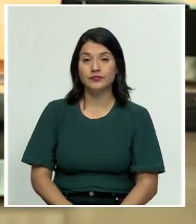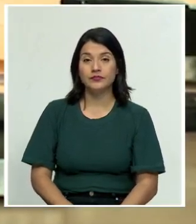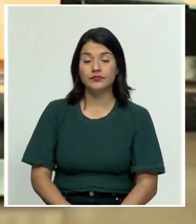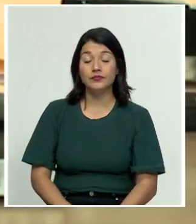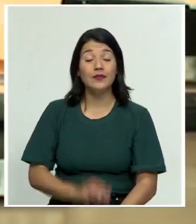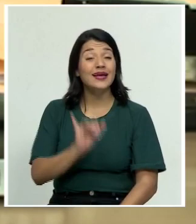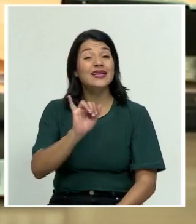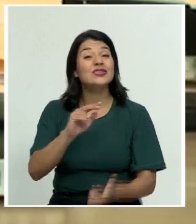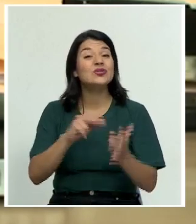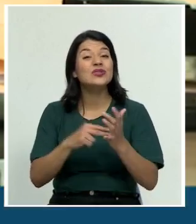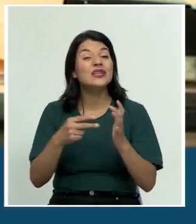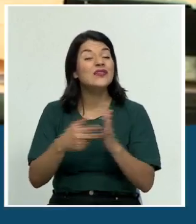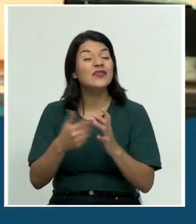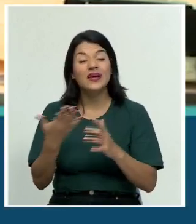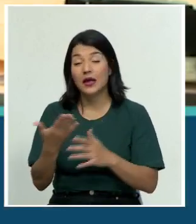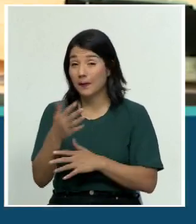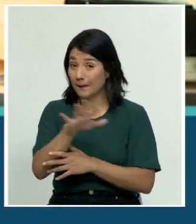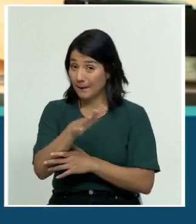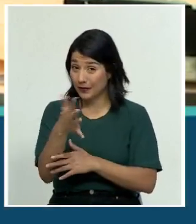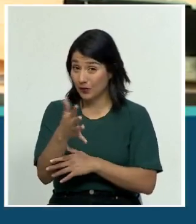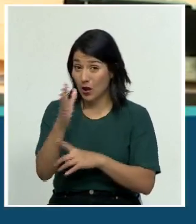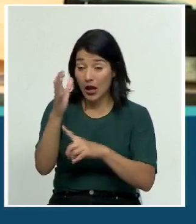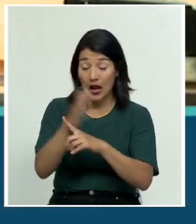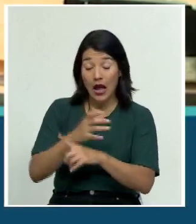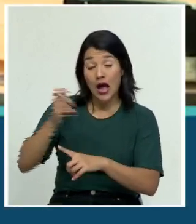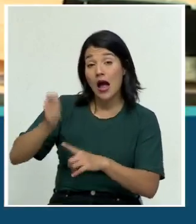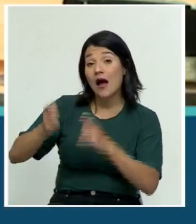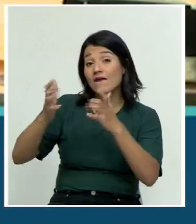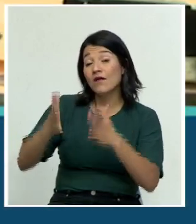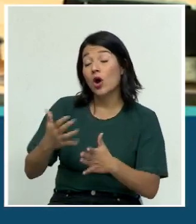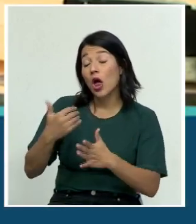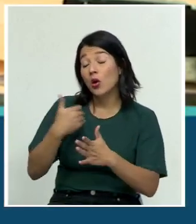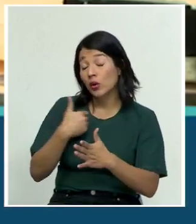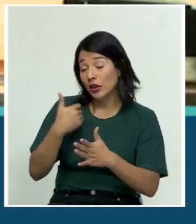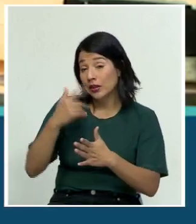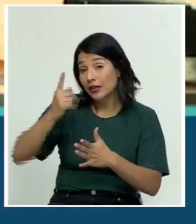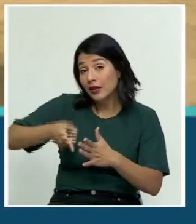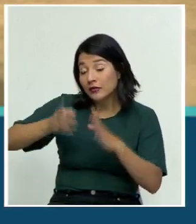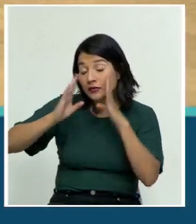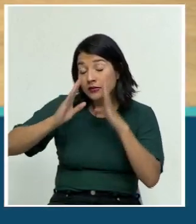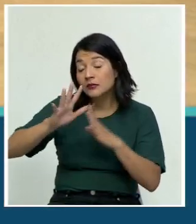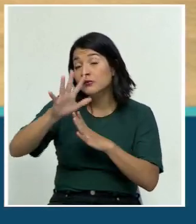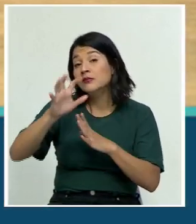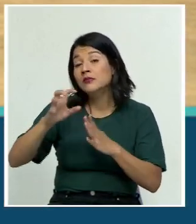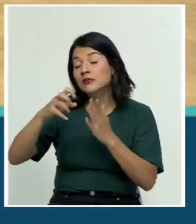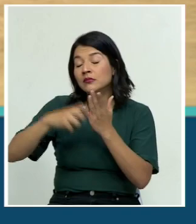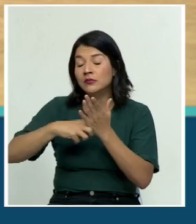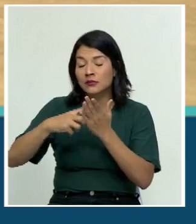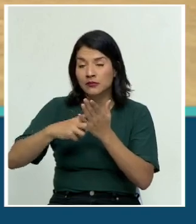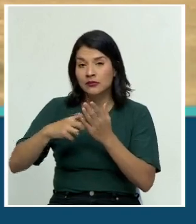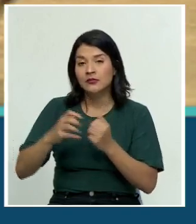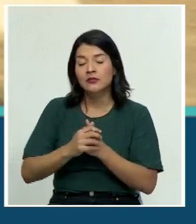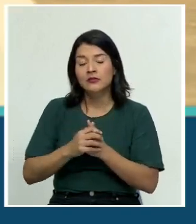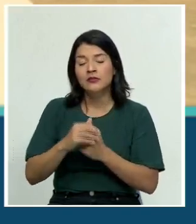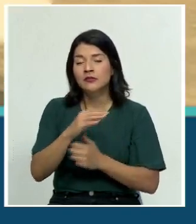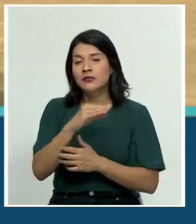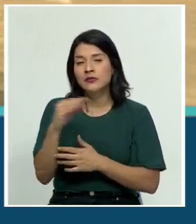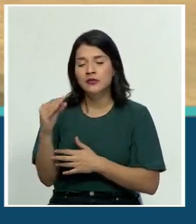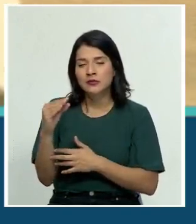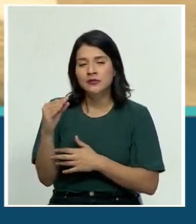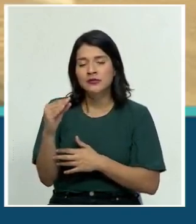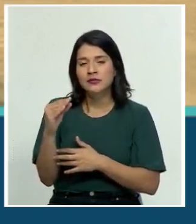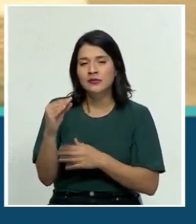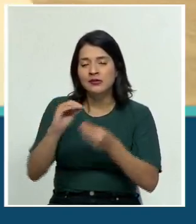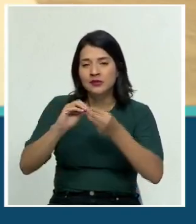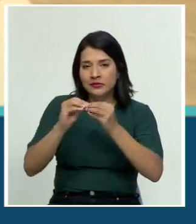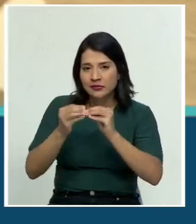Eso implica que en promedio cada defensor tiene en escritorio 500 expedientes, pese a que el circulante máximo que debe tener cada